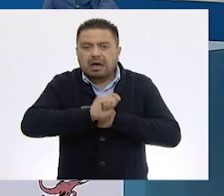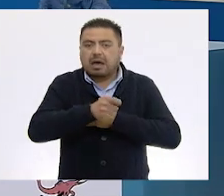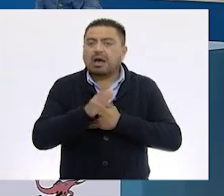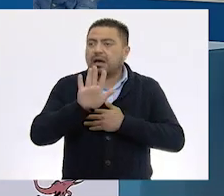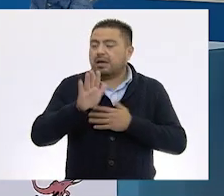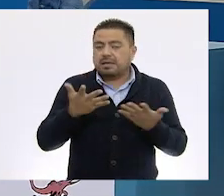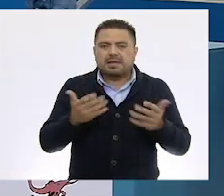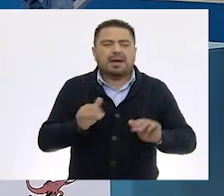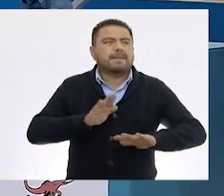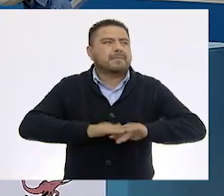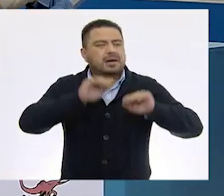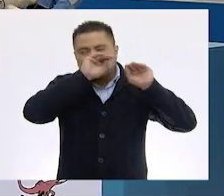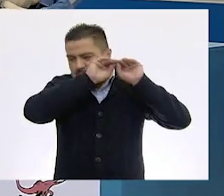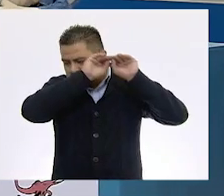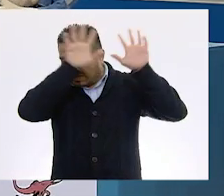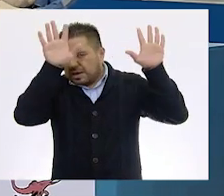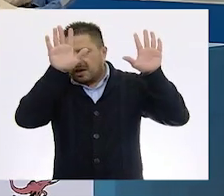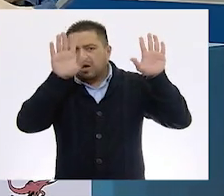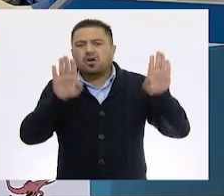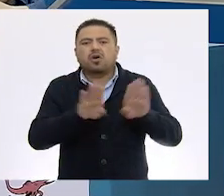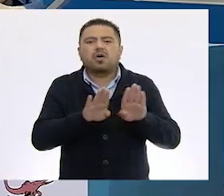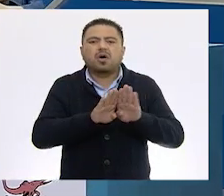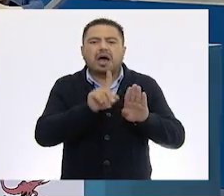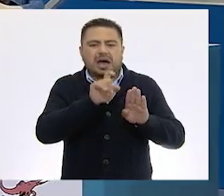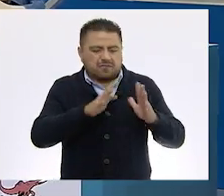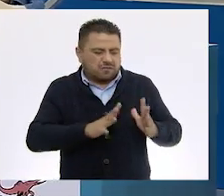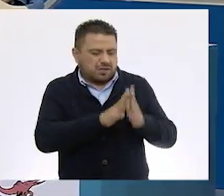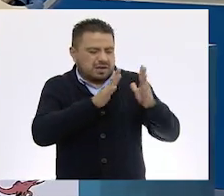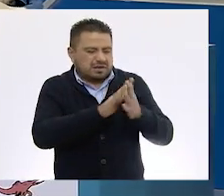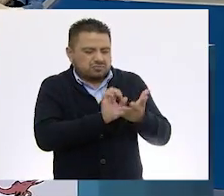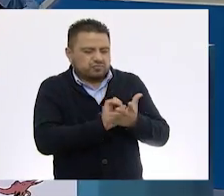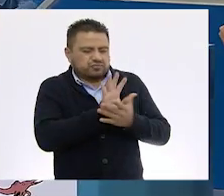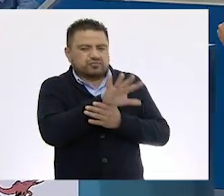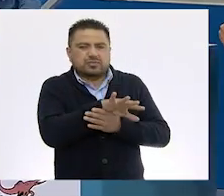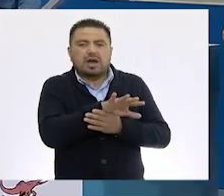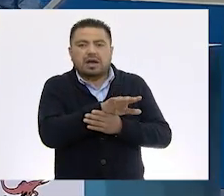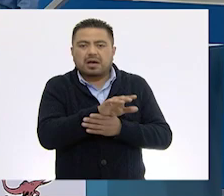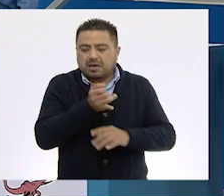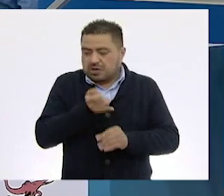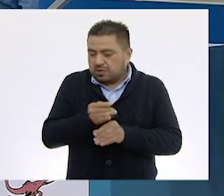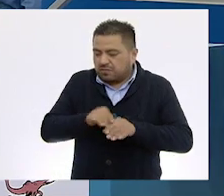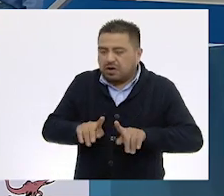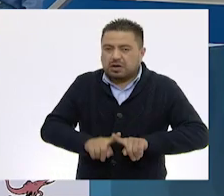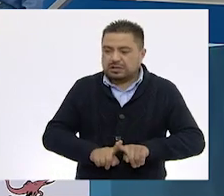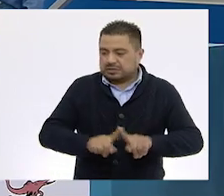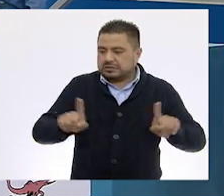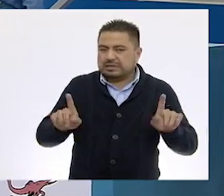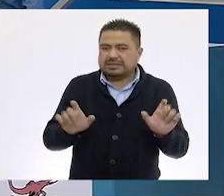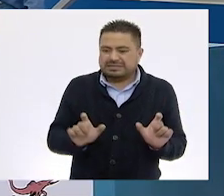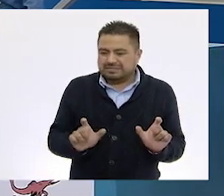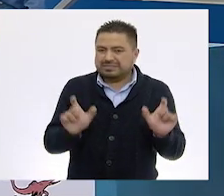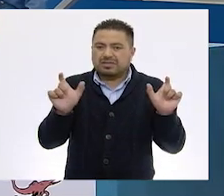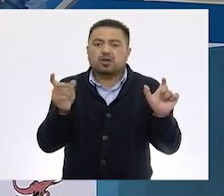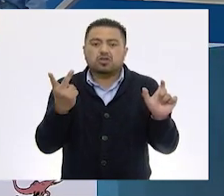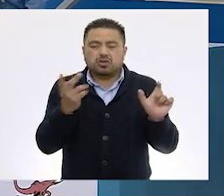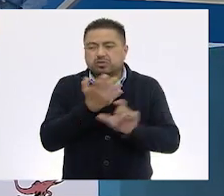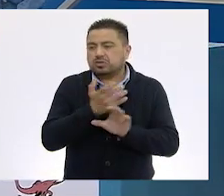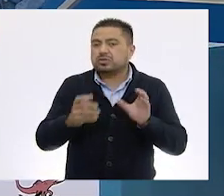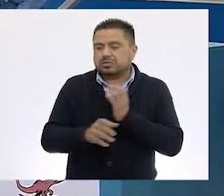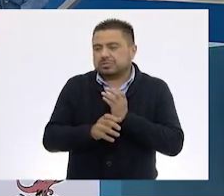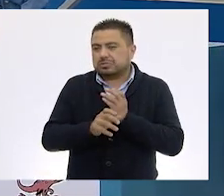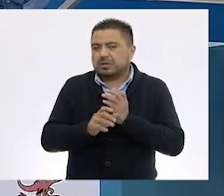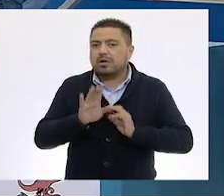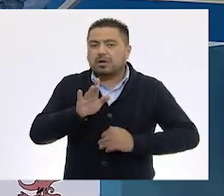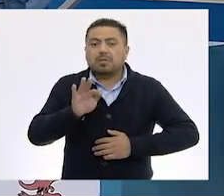ya teniendo claro cómo son las fuentes de agua, las fuentes de información y las fuentes históricas,